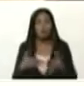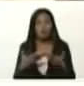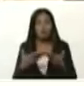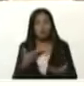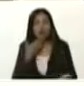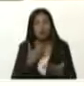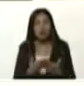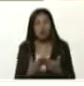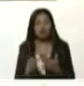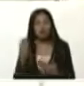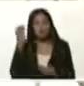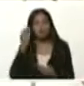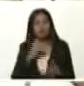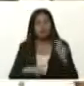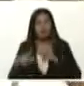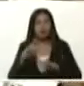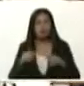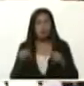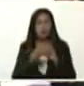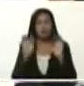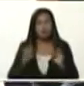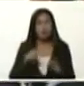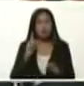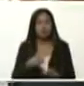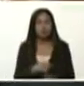por sus conceptos de amor.